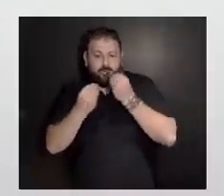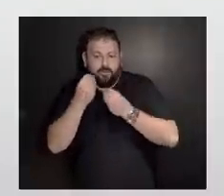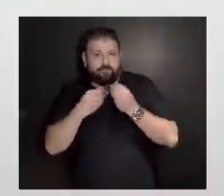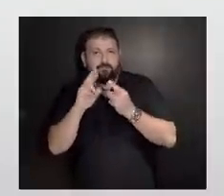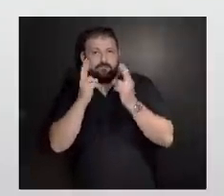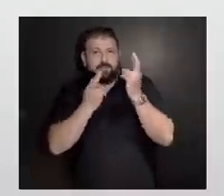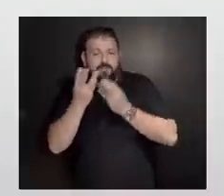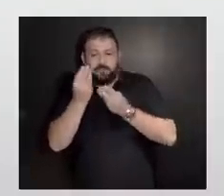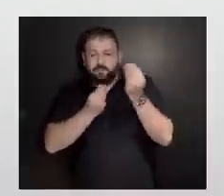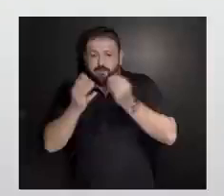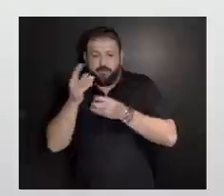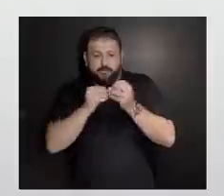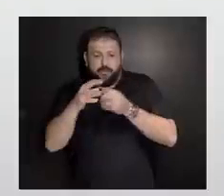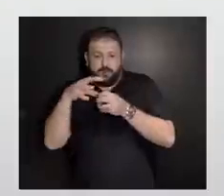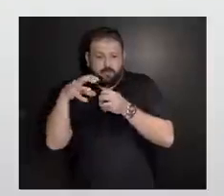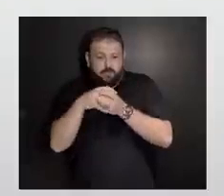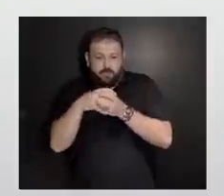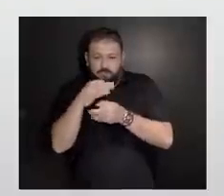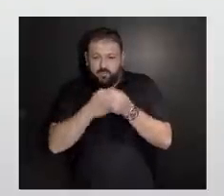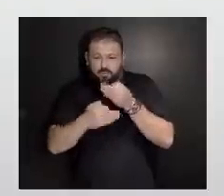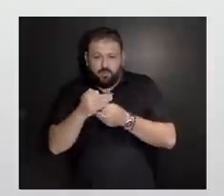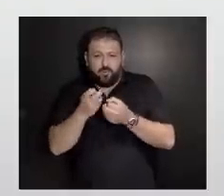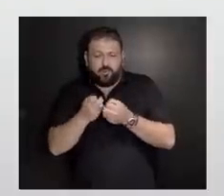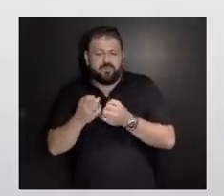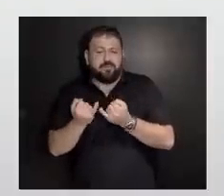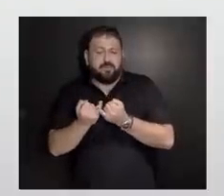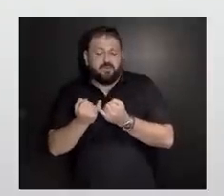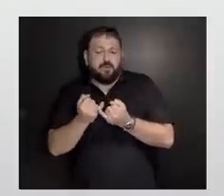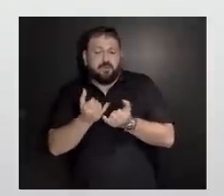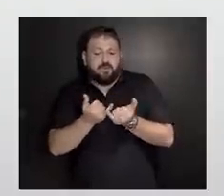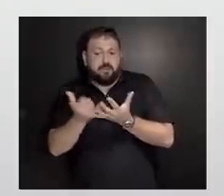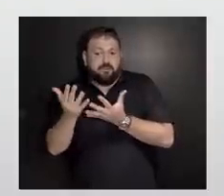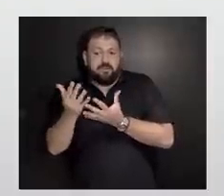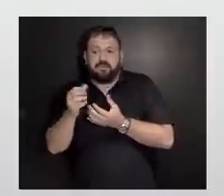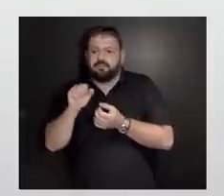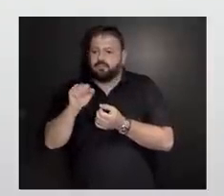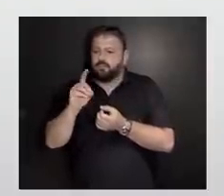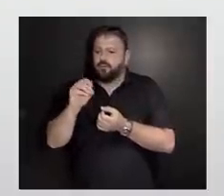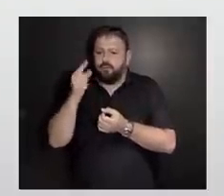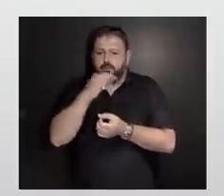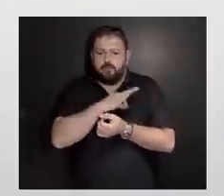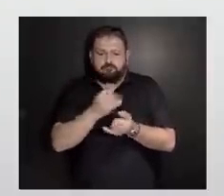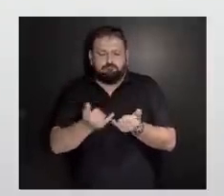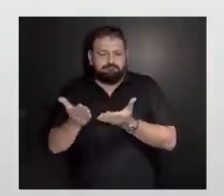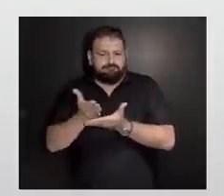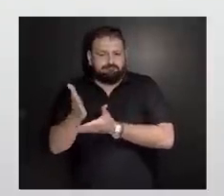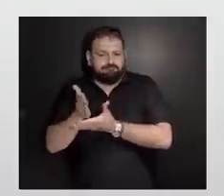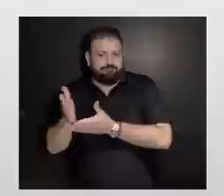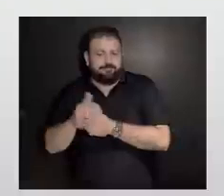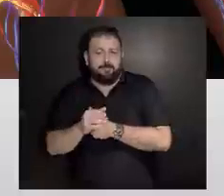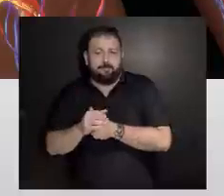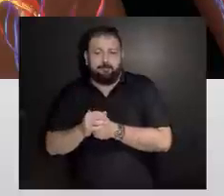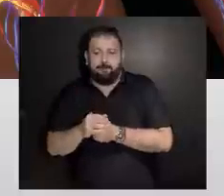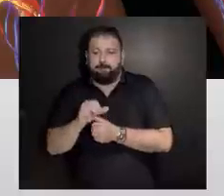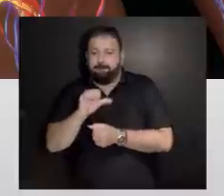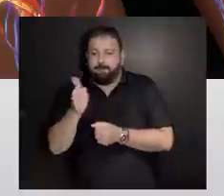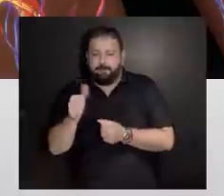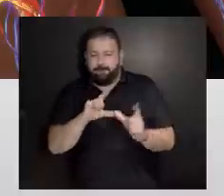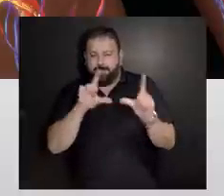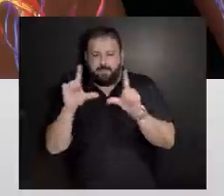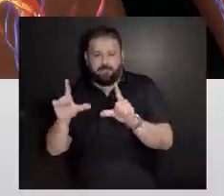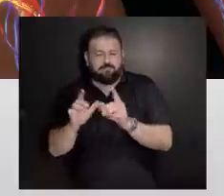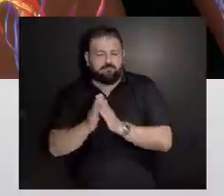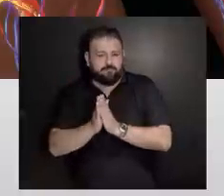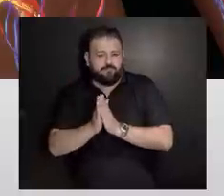estas moléculas de glucosa de alguna manera es como si las arrastrara este sodio para que pudieran pasar. No sé si podamos ver la